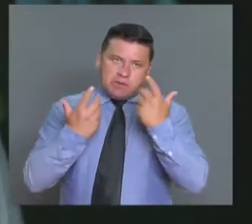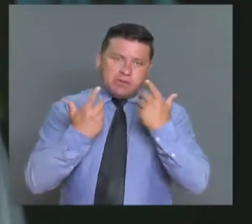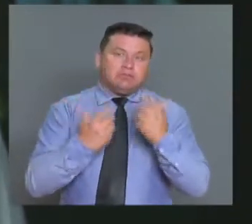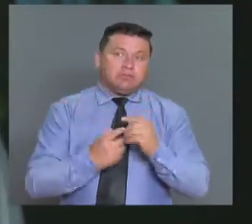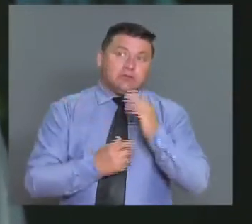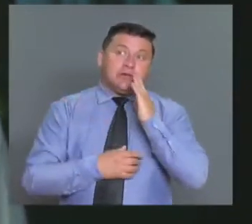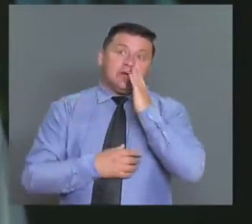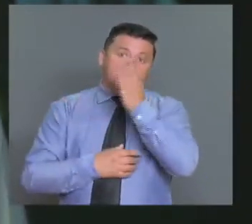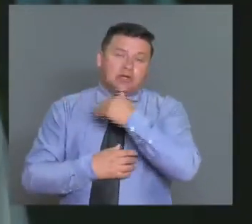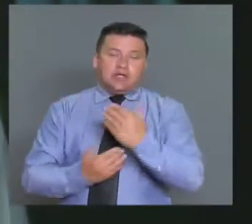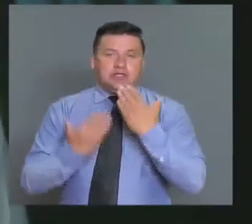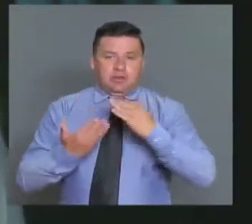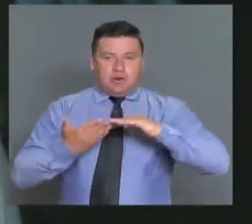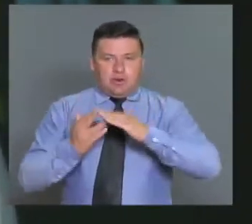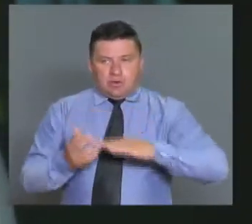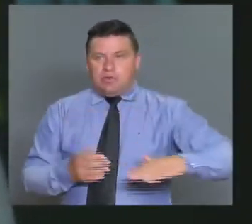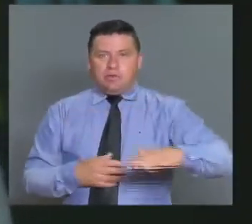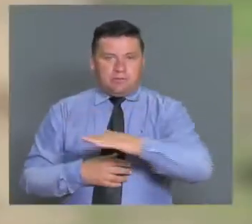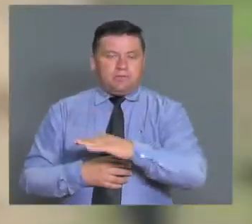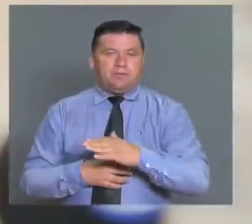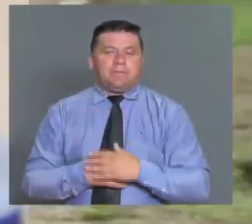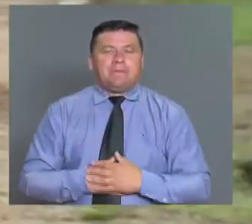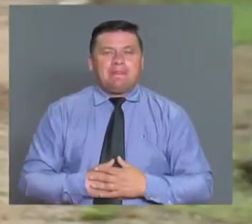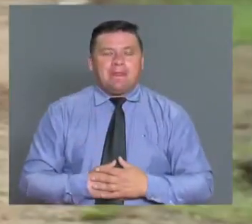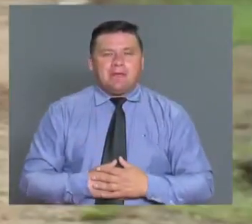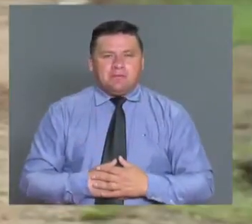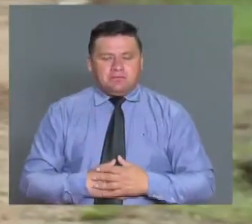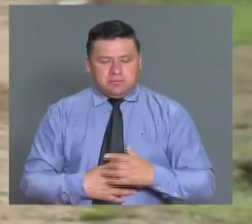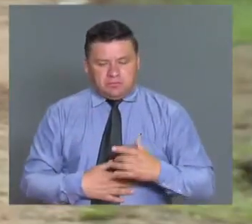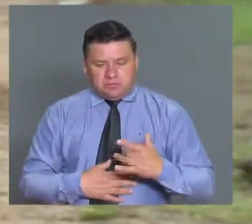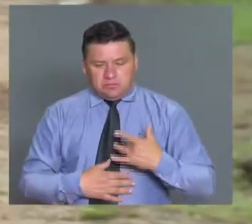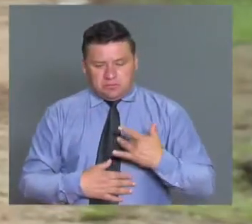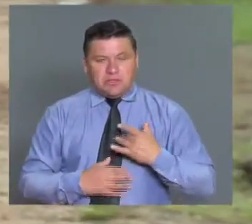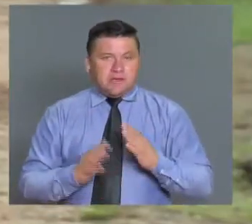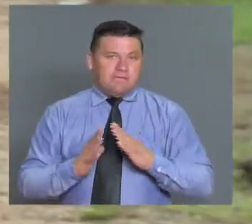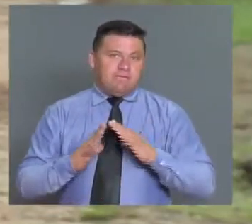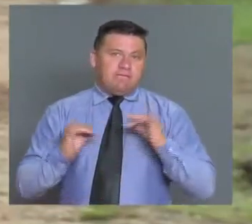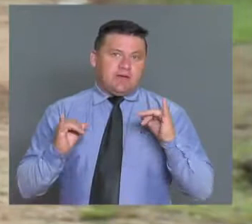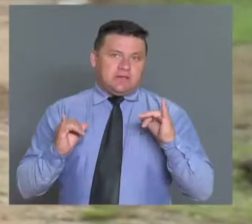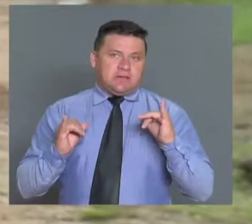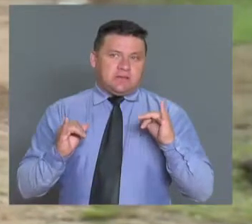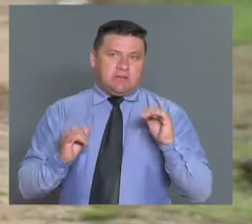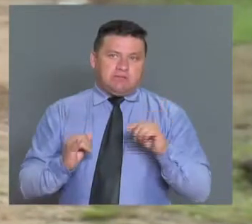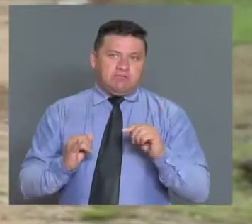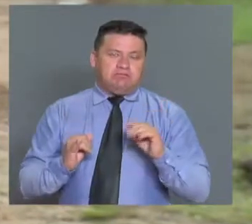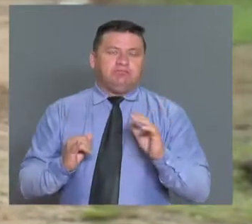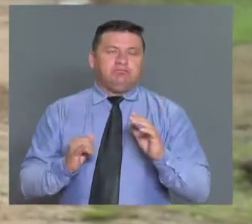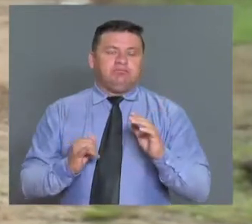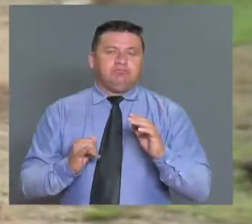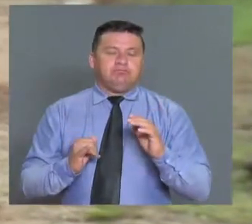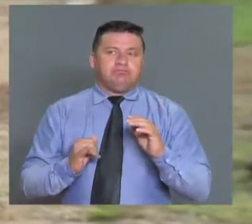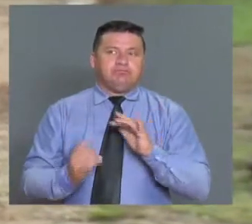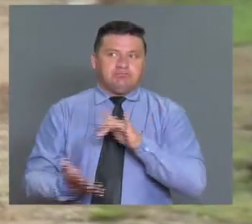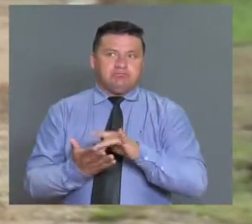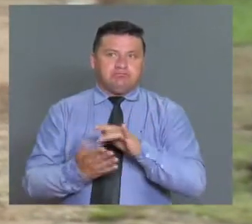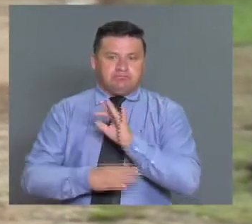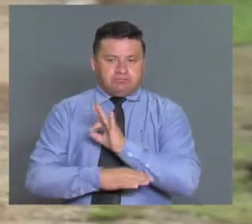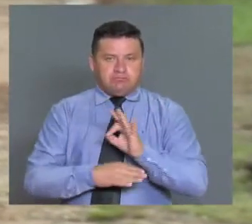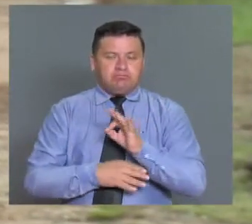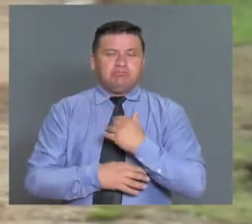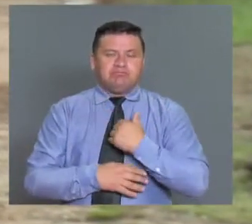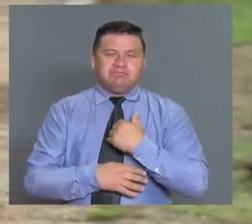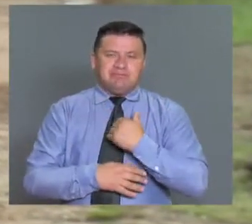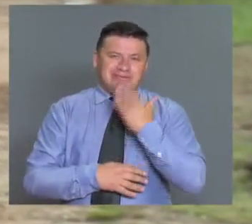de aquí a mañana servirle a nuestro municipio desde otro punto de vista. Me siento muy feliz de que la ESA esté acá, a pesar de que tengo